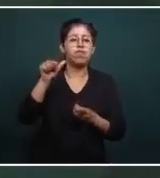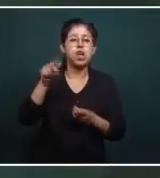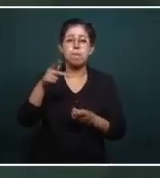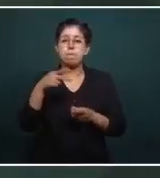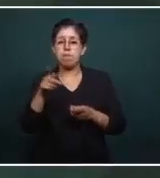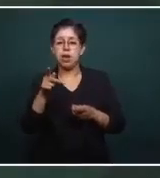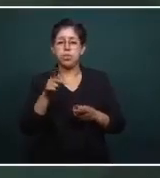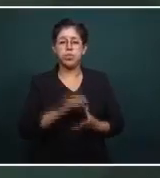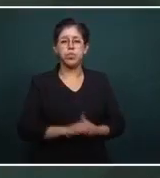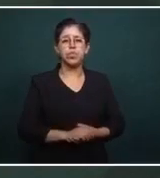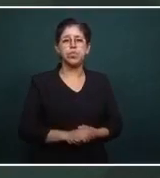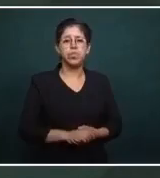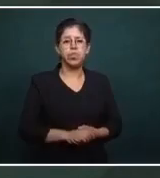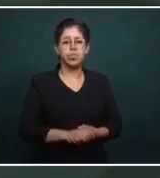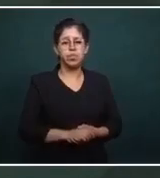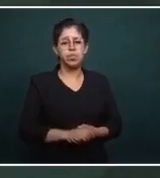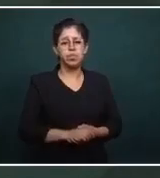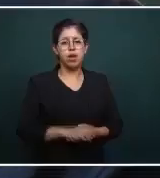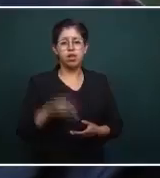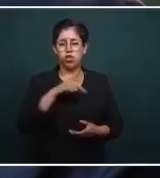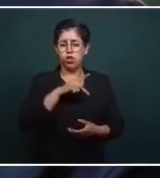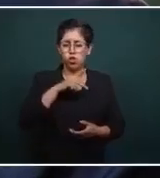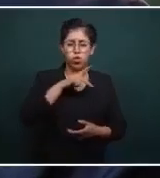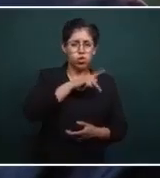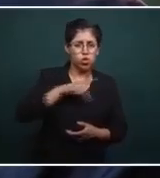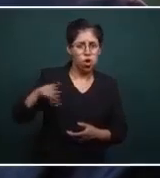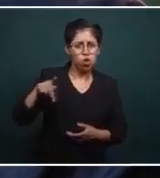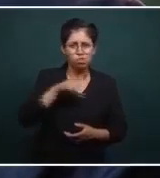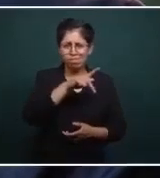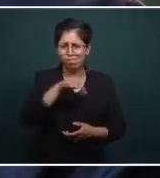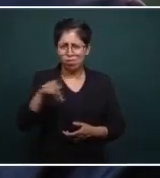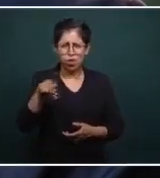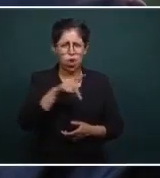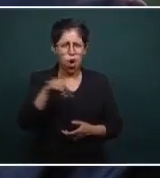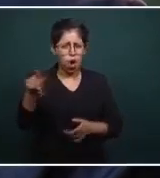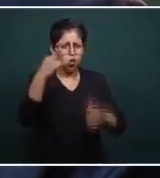todos los que integran la delegación, es el compromiso,